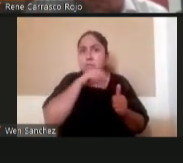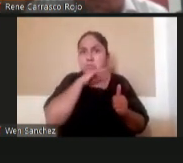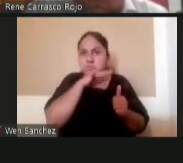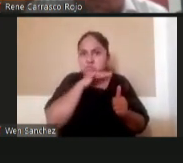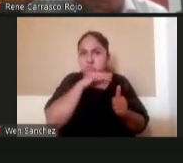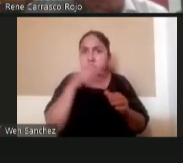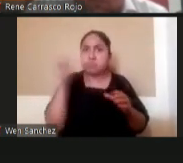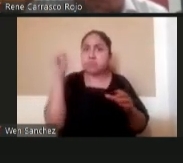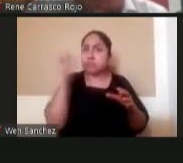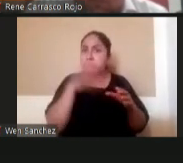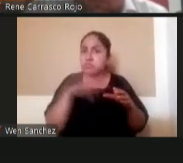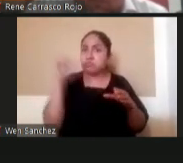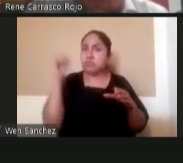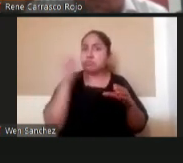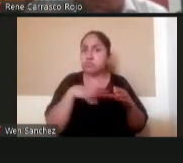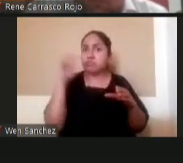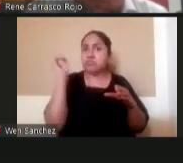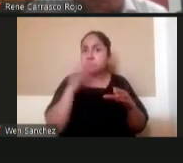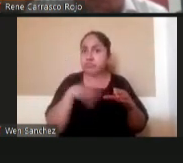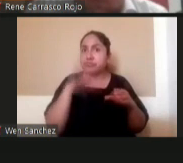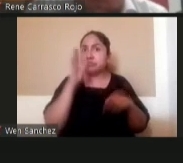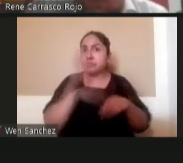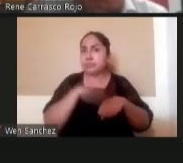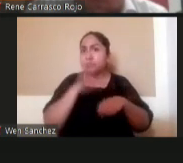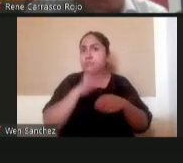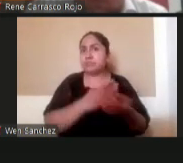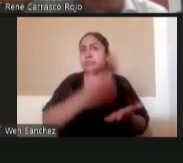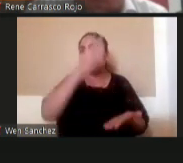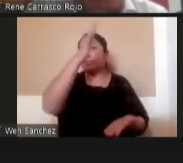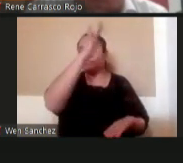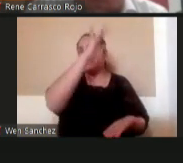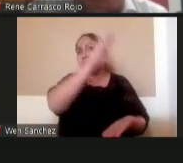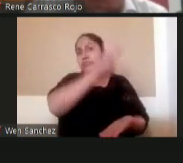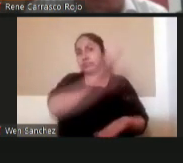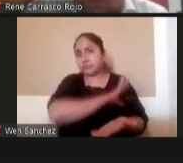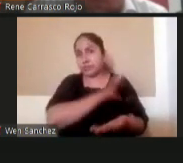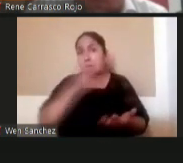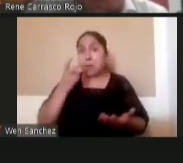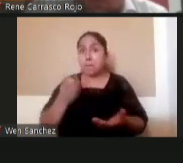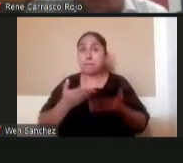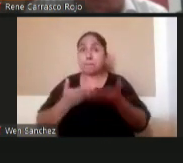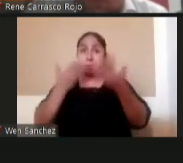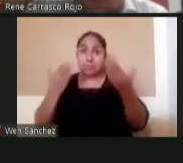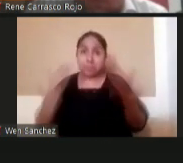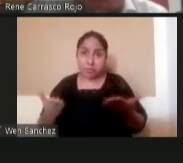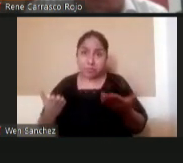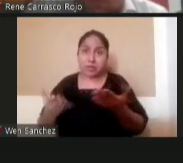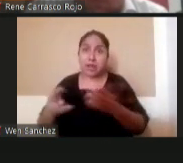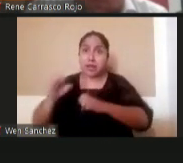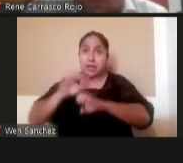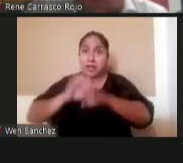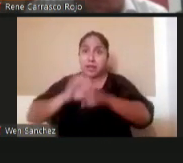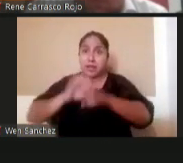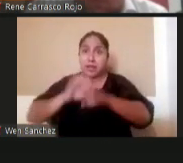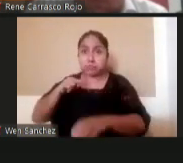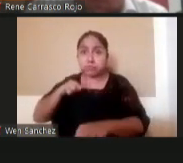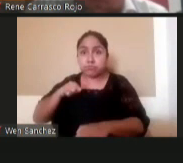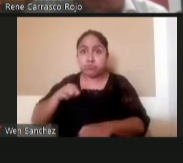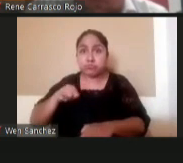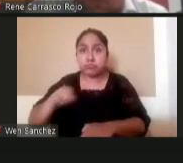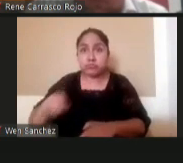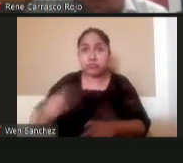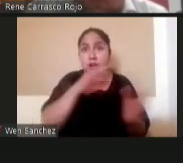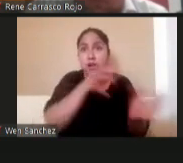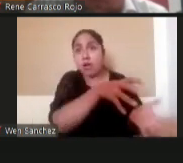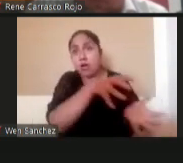hacer la empresa concesionaria de este servicio. Tiene que recoger toda el desperdicio y bueno, eso es